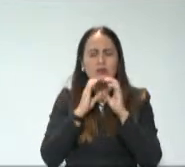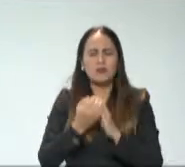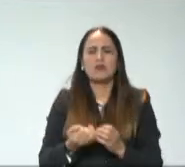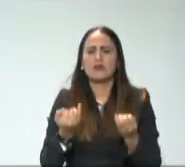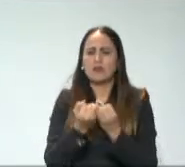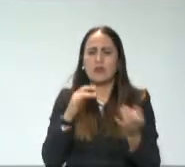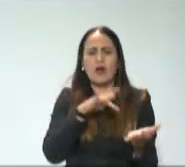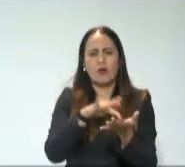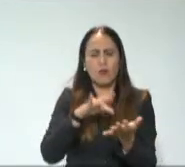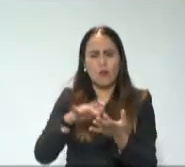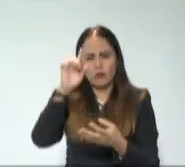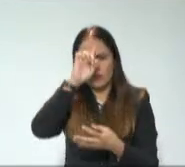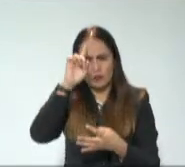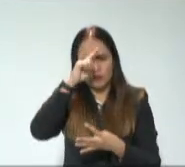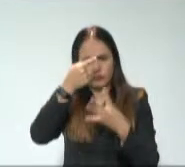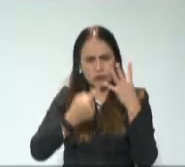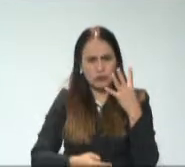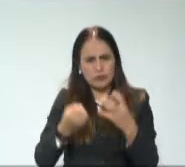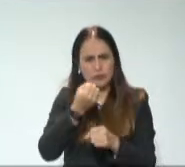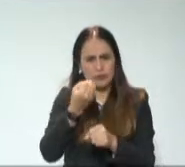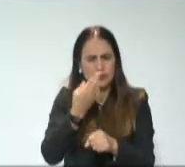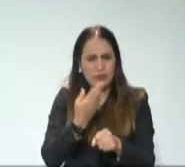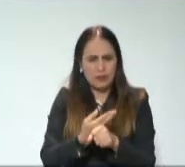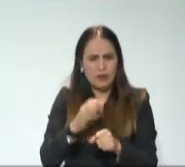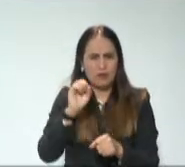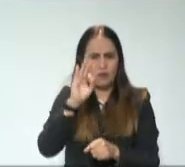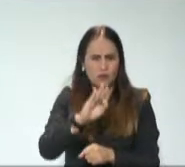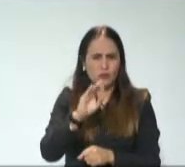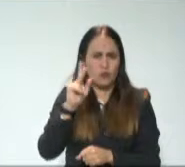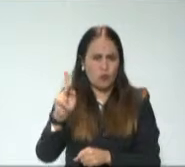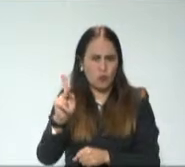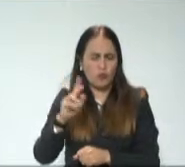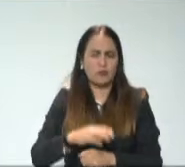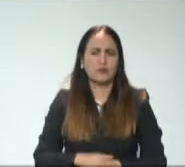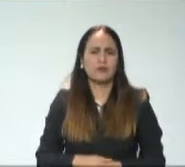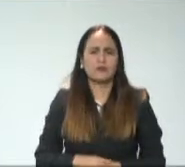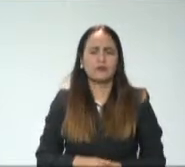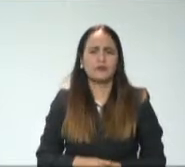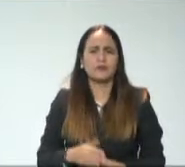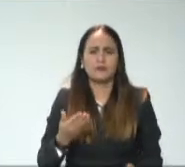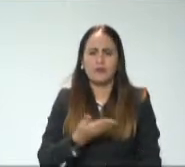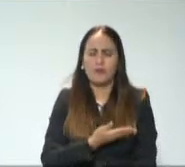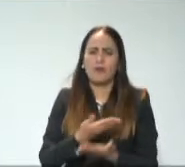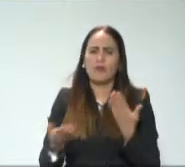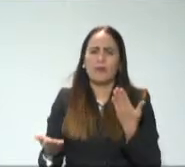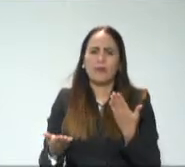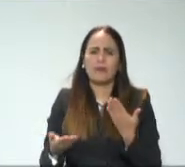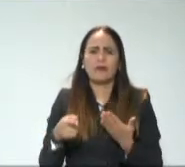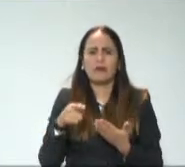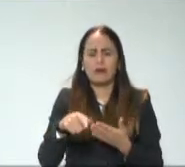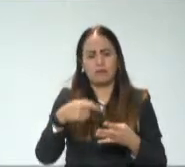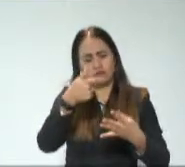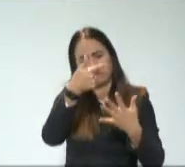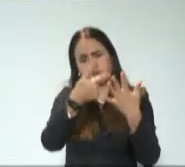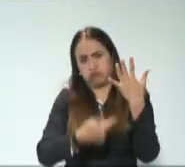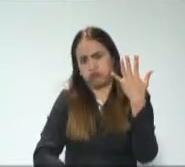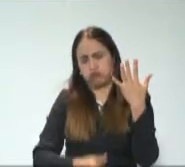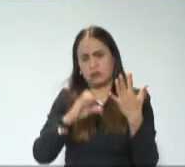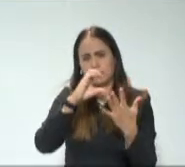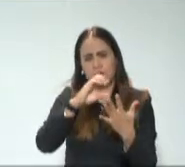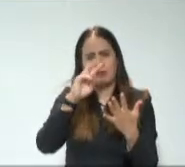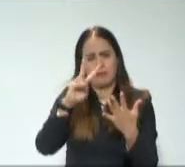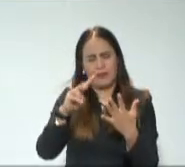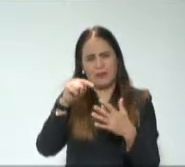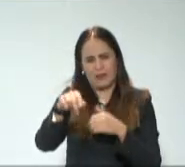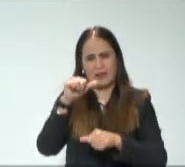colaborado como consultor de la secretaría de la función pública y bueno también un gran y amplio este currículum de